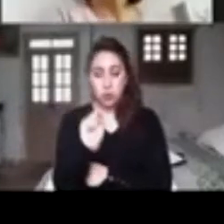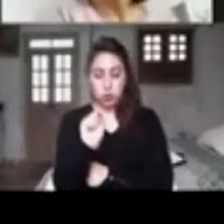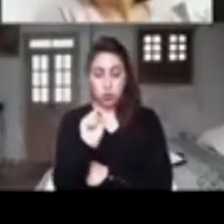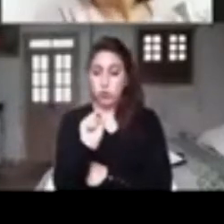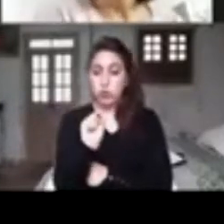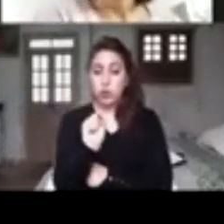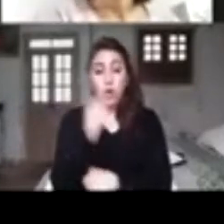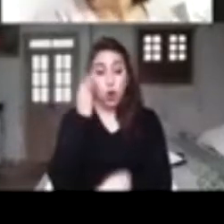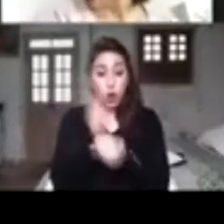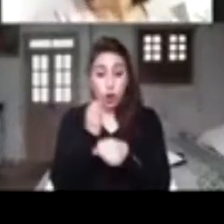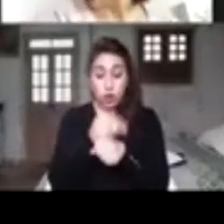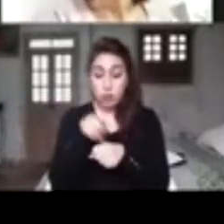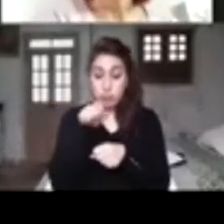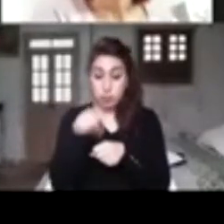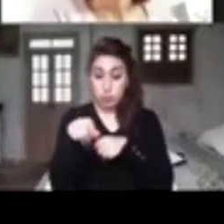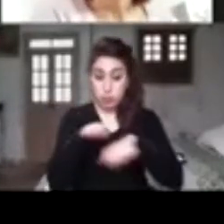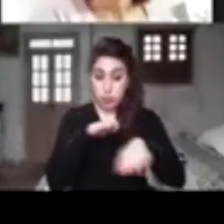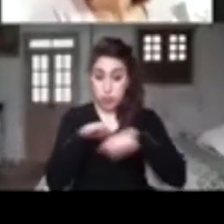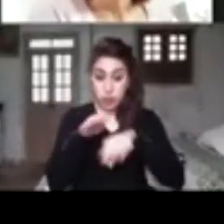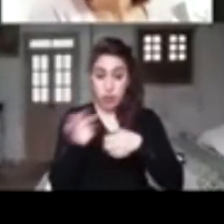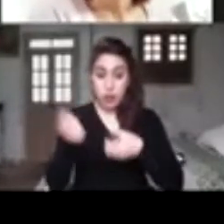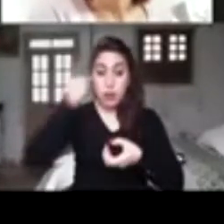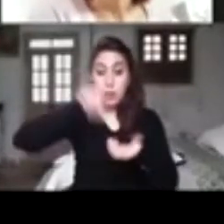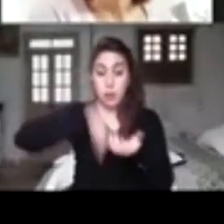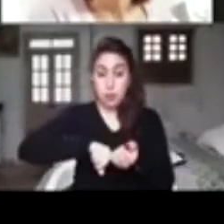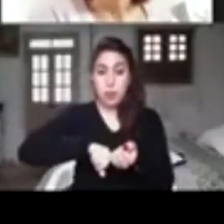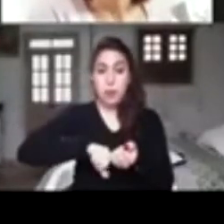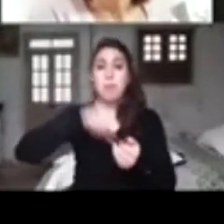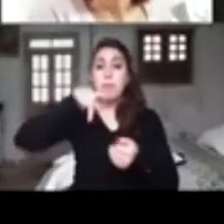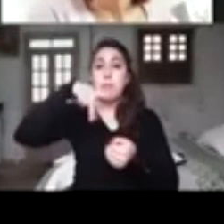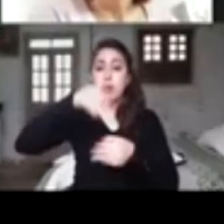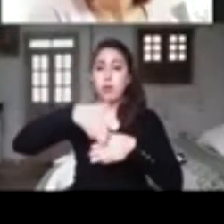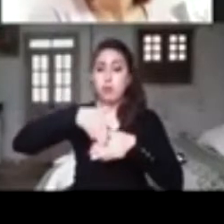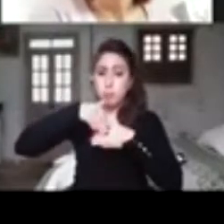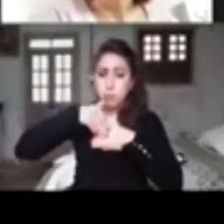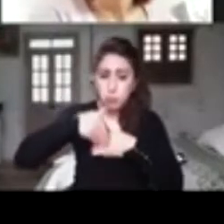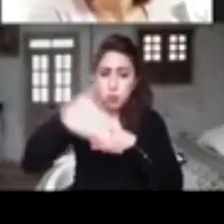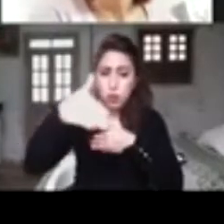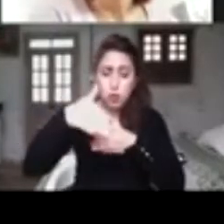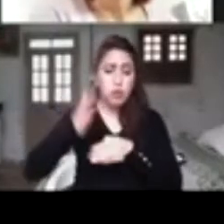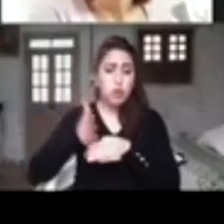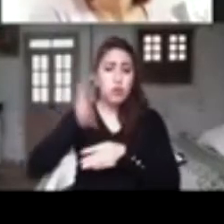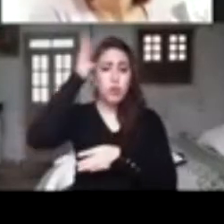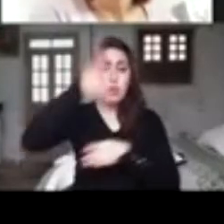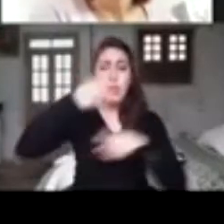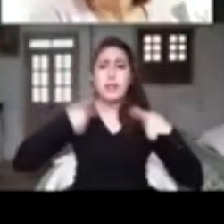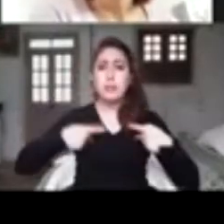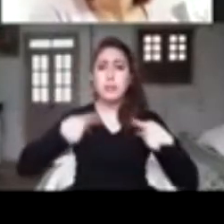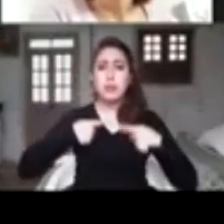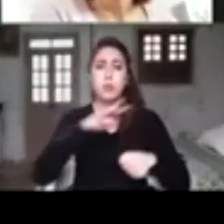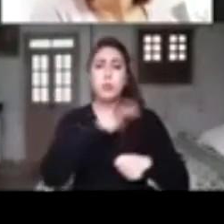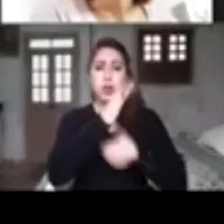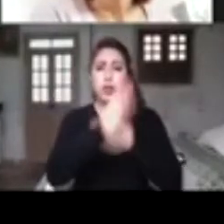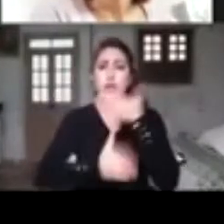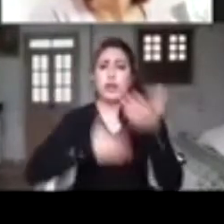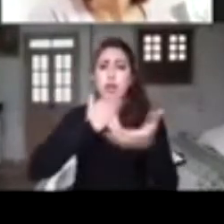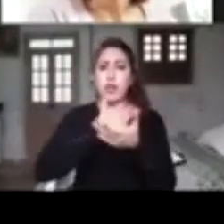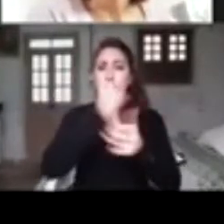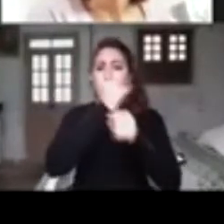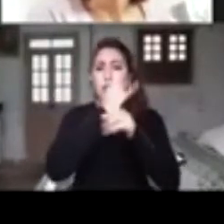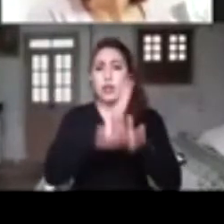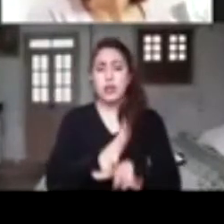adelante se acerquen buscando información pública, pues les será otorgada de forma